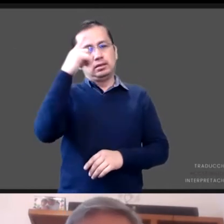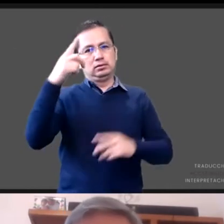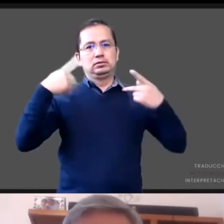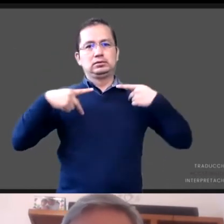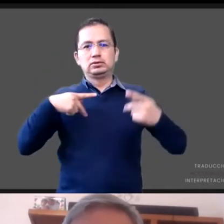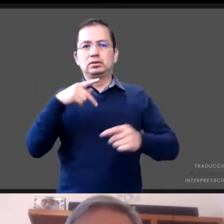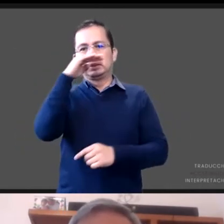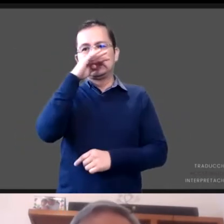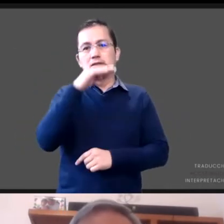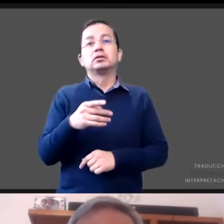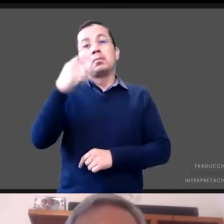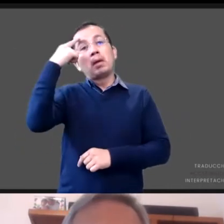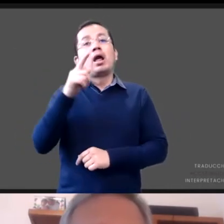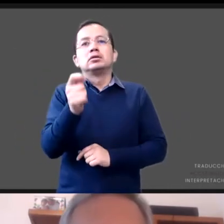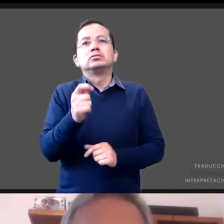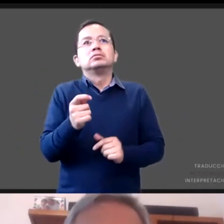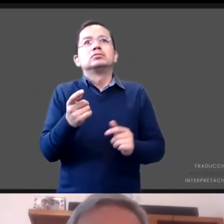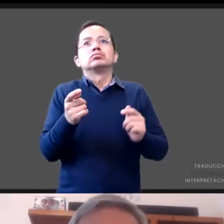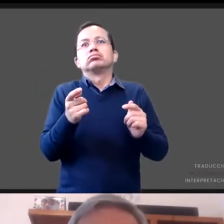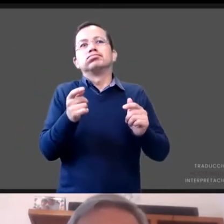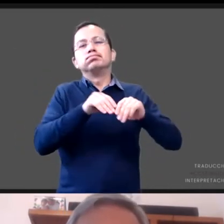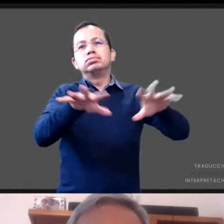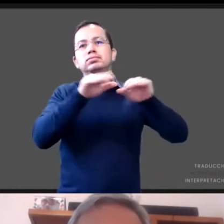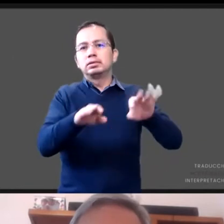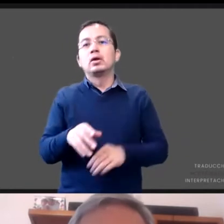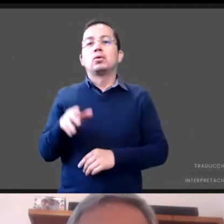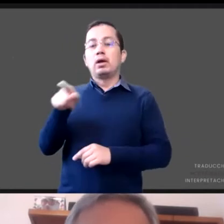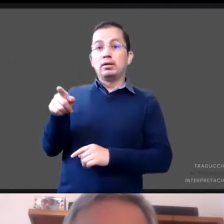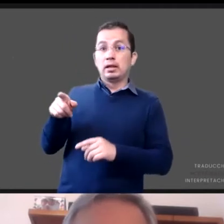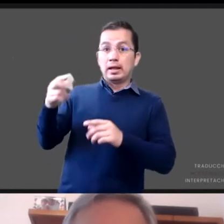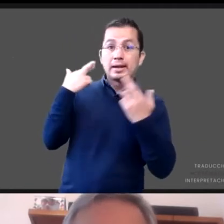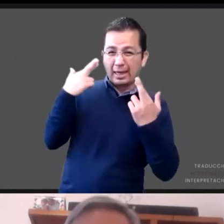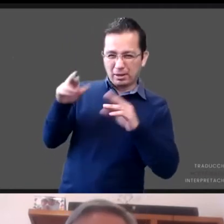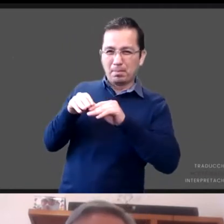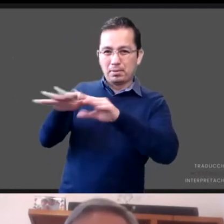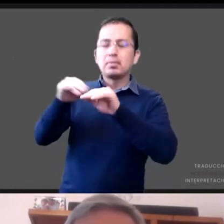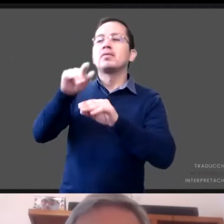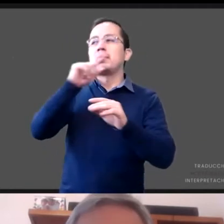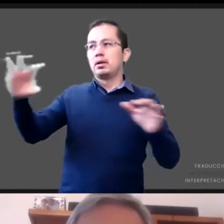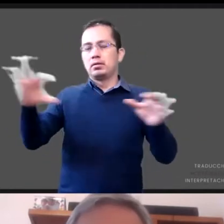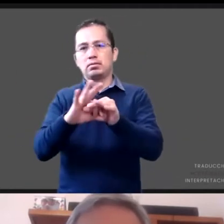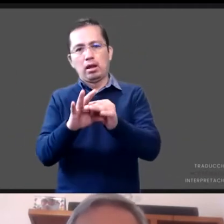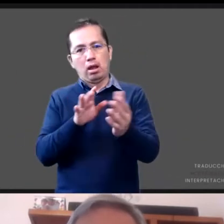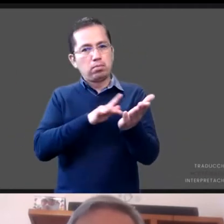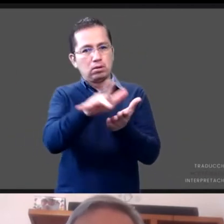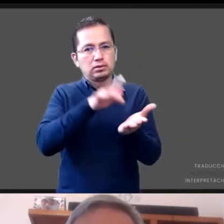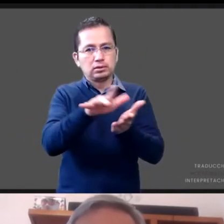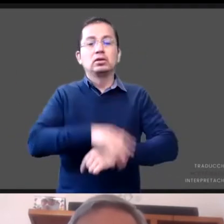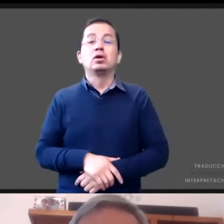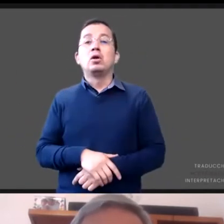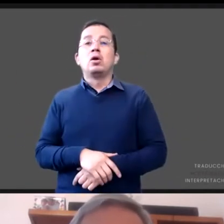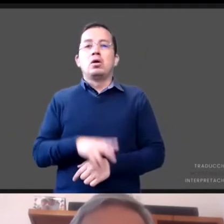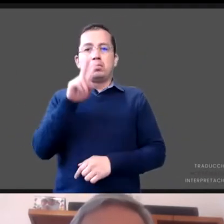contenidos educativos. Las radiodifusoras se unieron. No respondió, sin embargo,